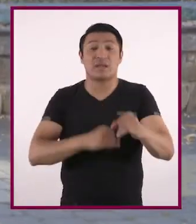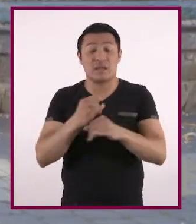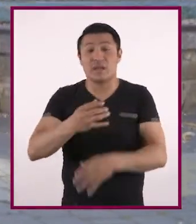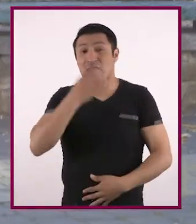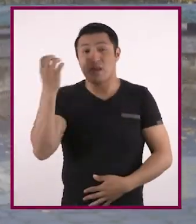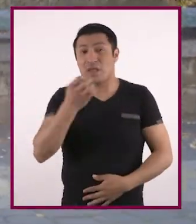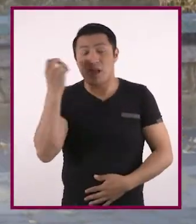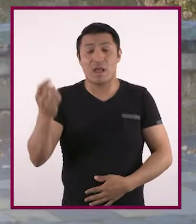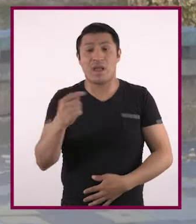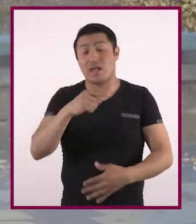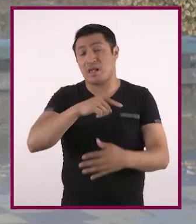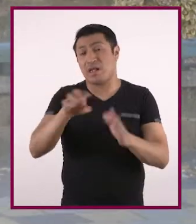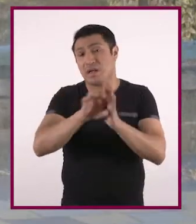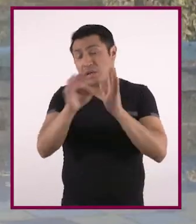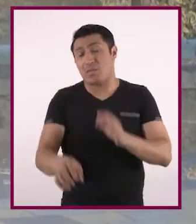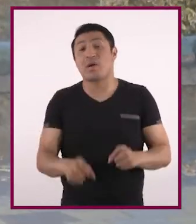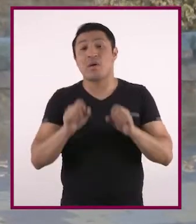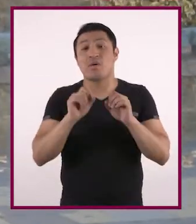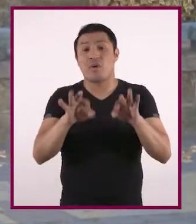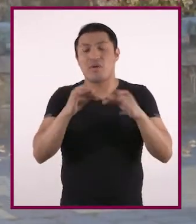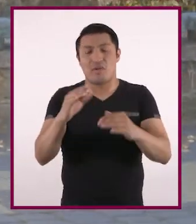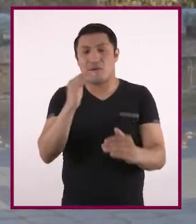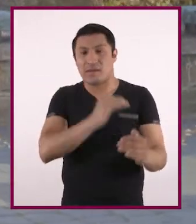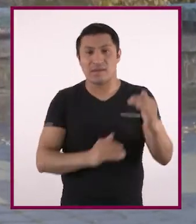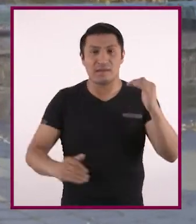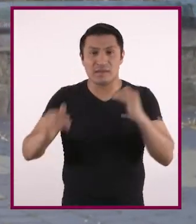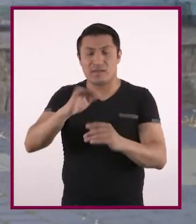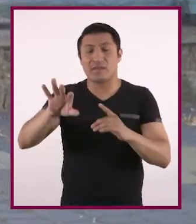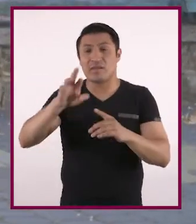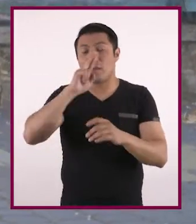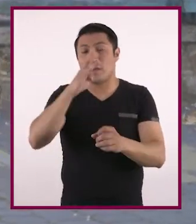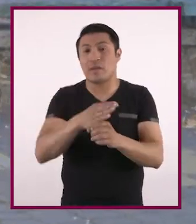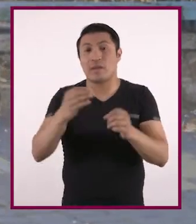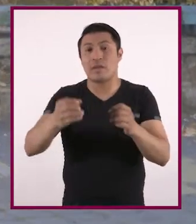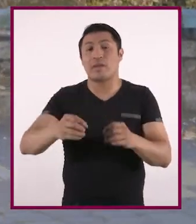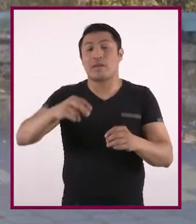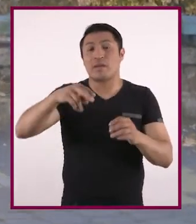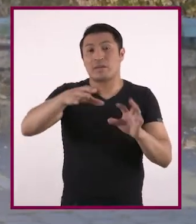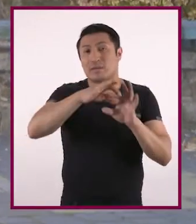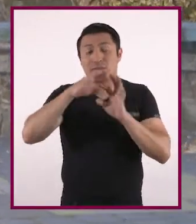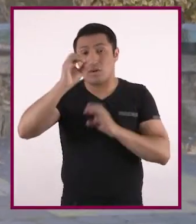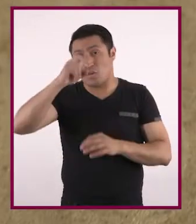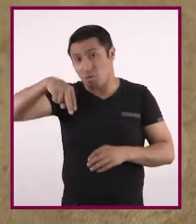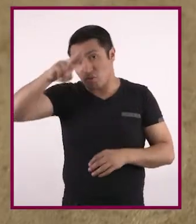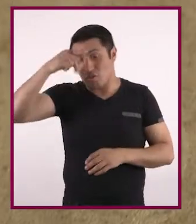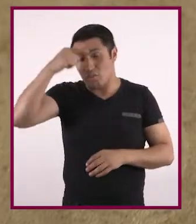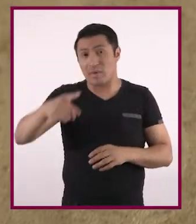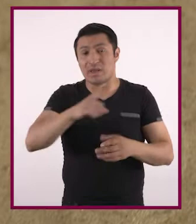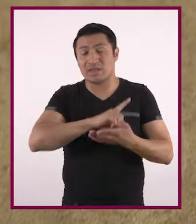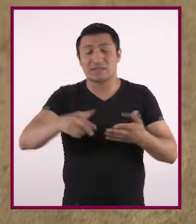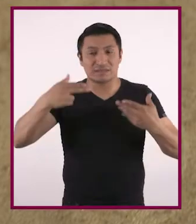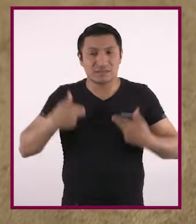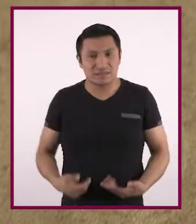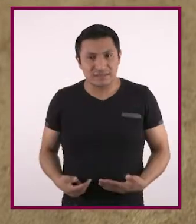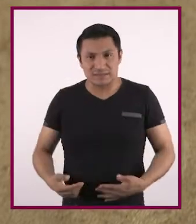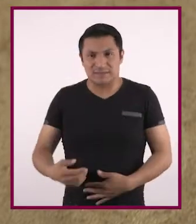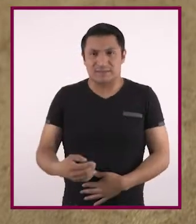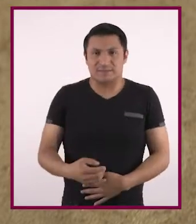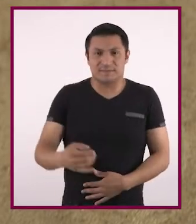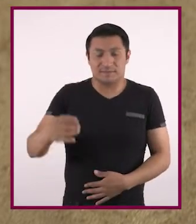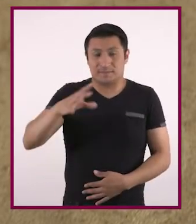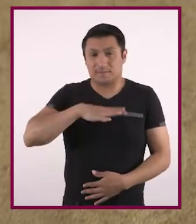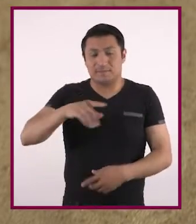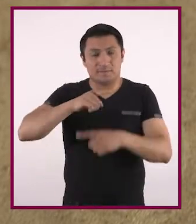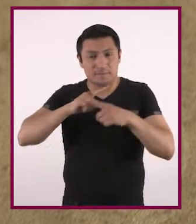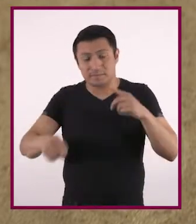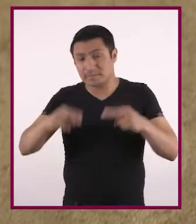académicas, entre las que destaca la Oficina del Alto Comisionado de las Naciones Unidas para los Derechos Humanos, consideran diferentes